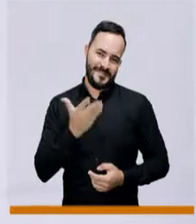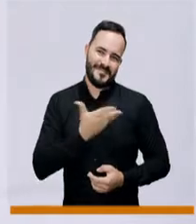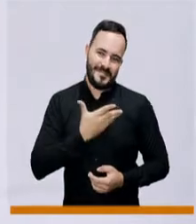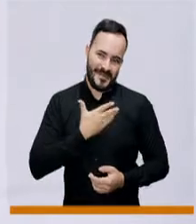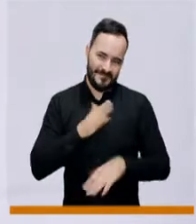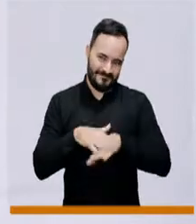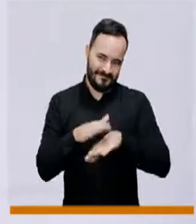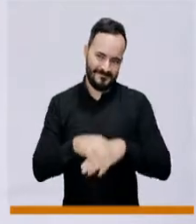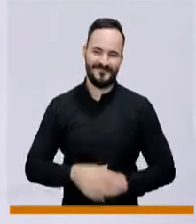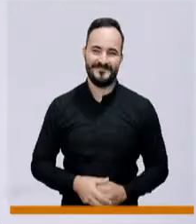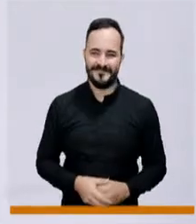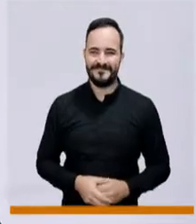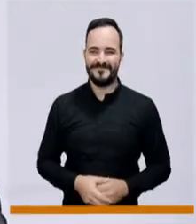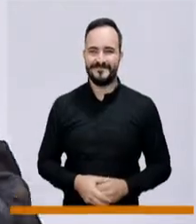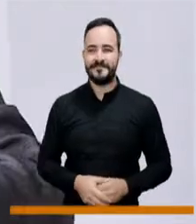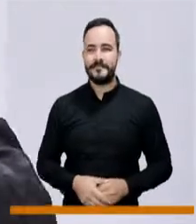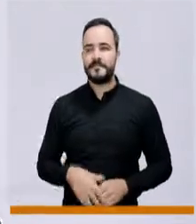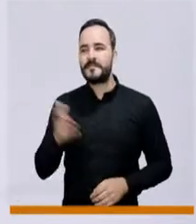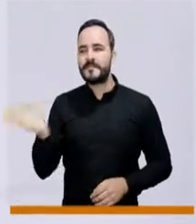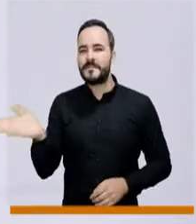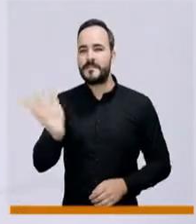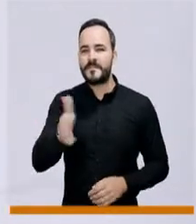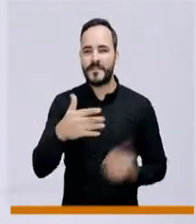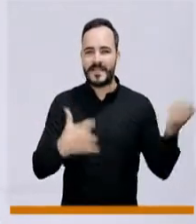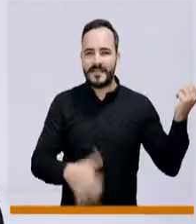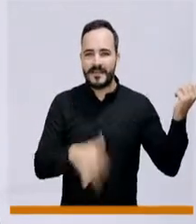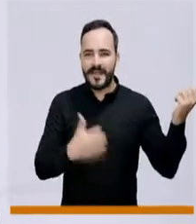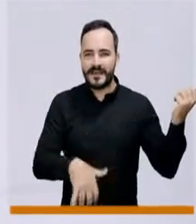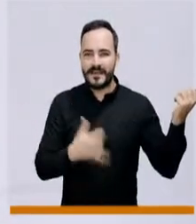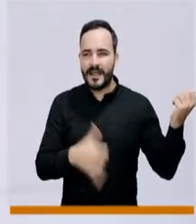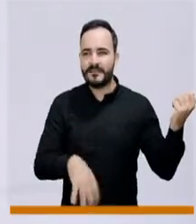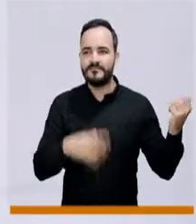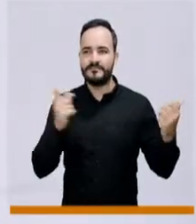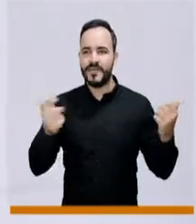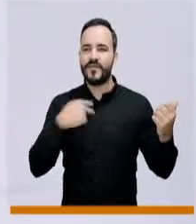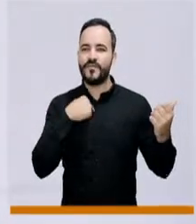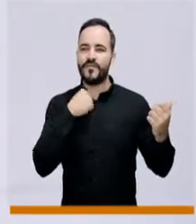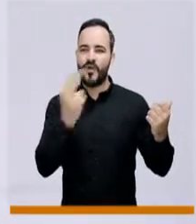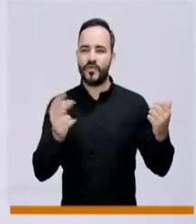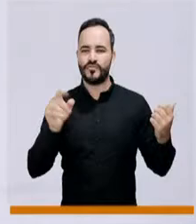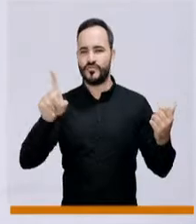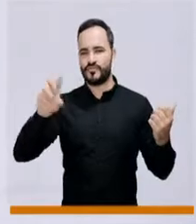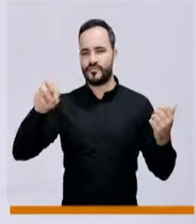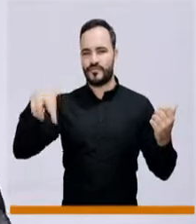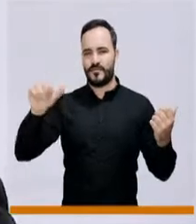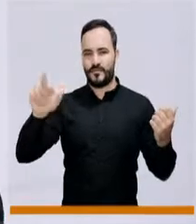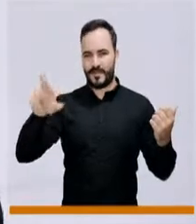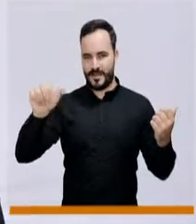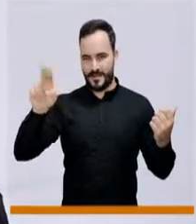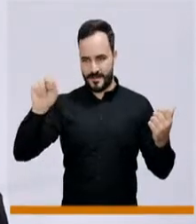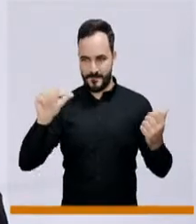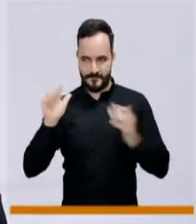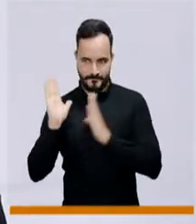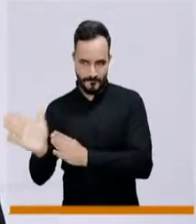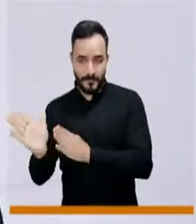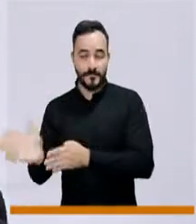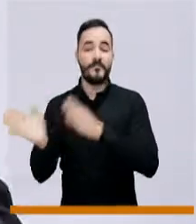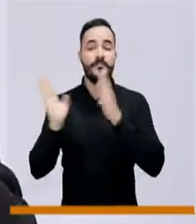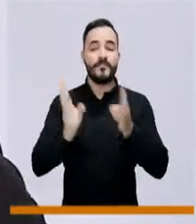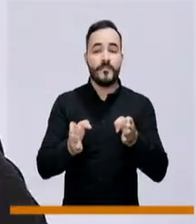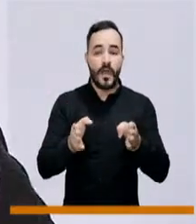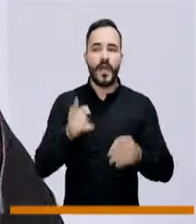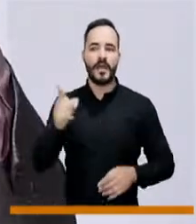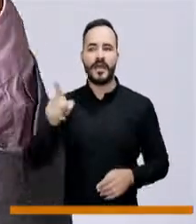es importante hacer un llamado a que este es un escenario abierto a todos los ciudadanos que quieran encontrar en el arte, en la cultura, nuevas oportunidades de ver el mundo,